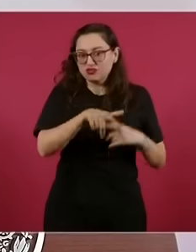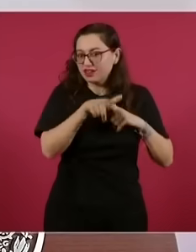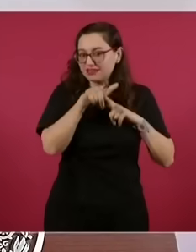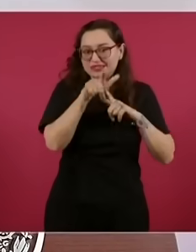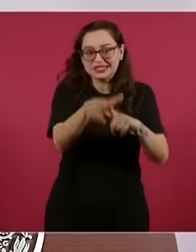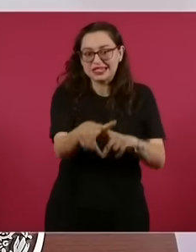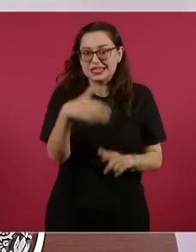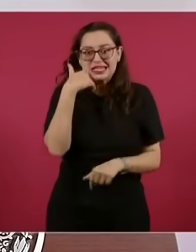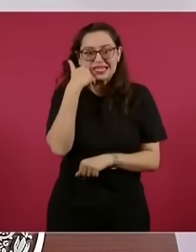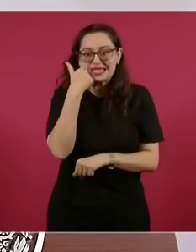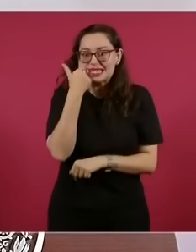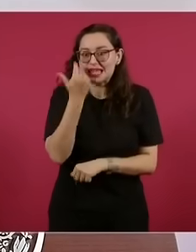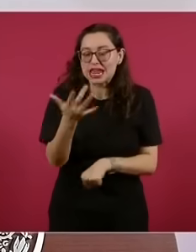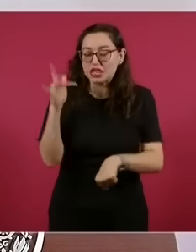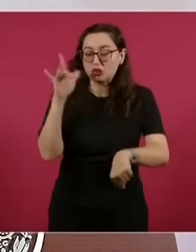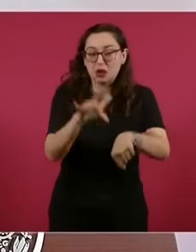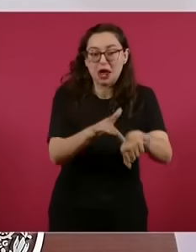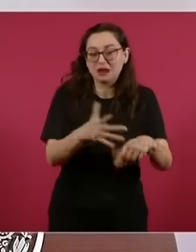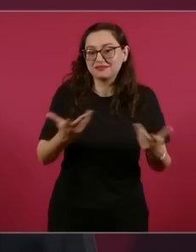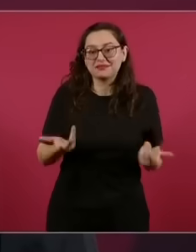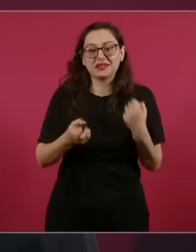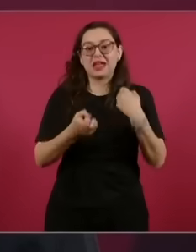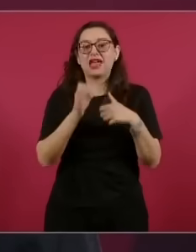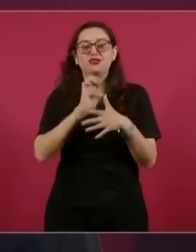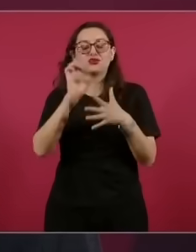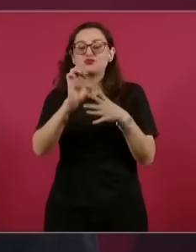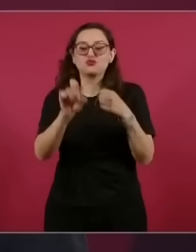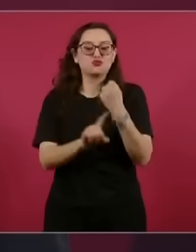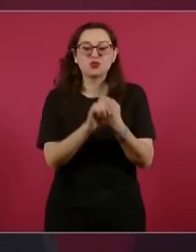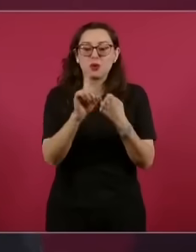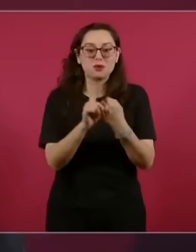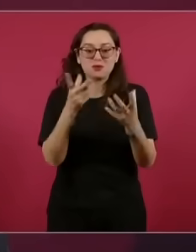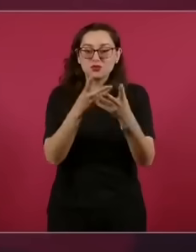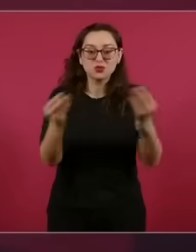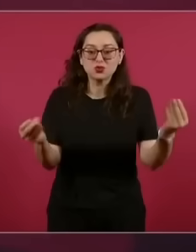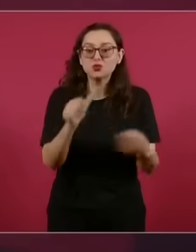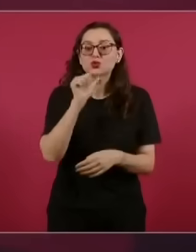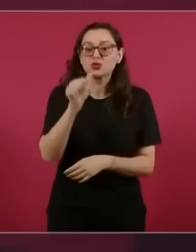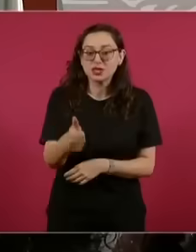no se resuelve el problema del todo.